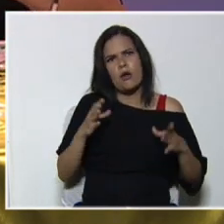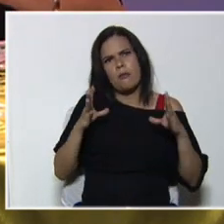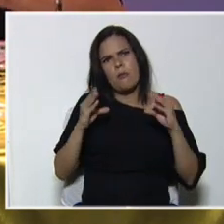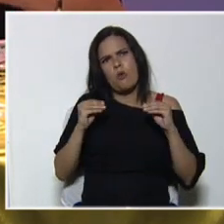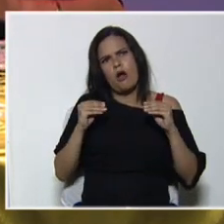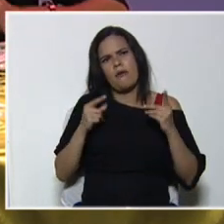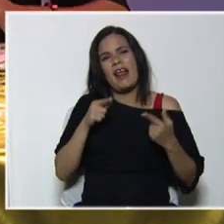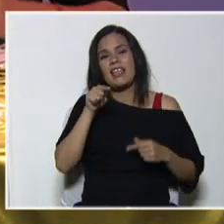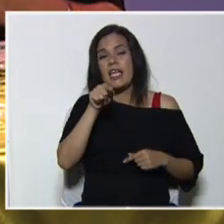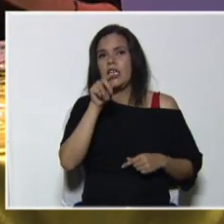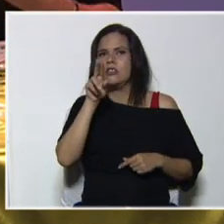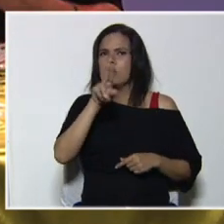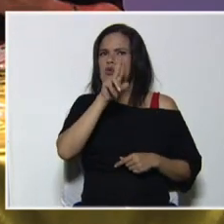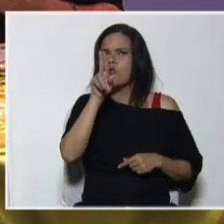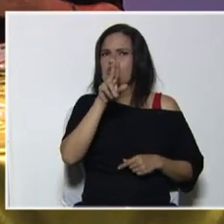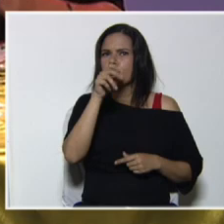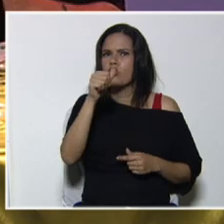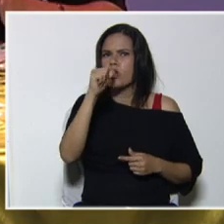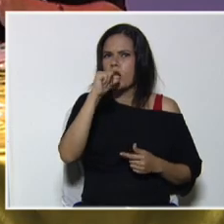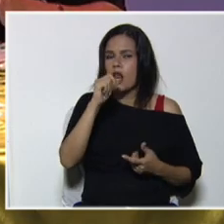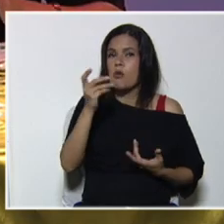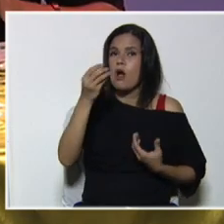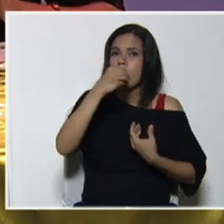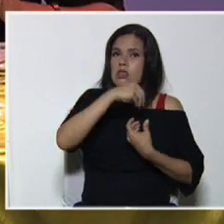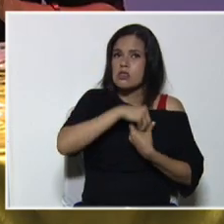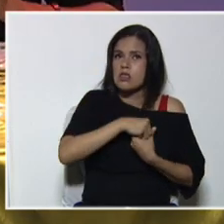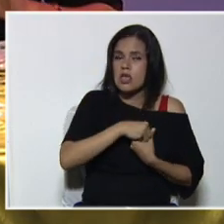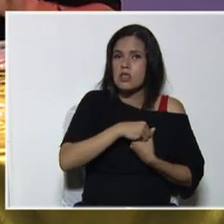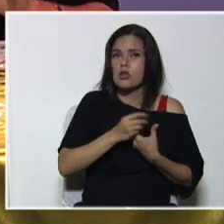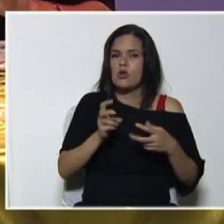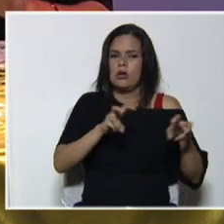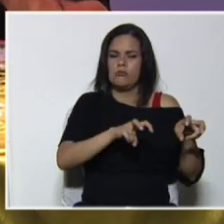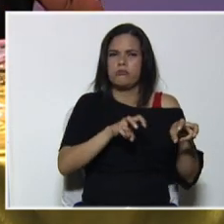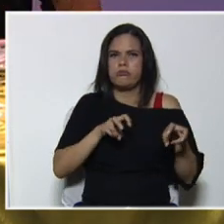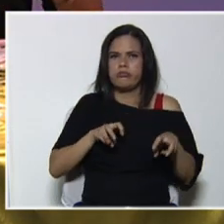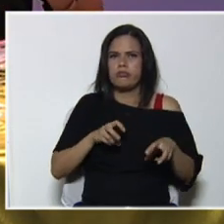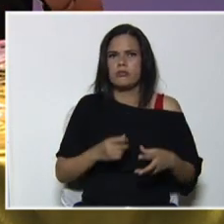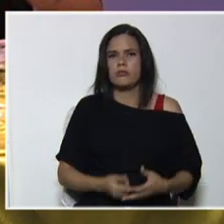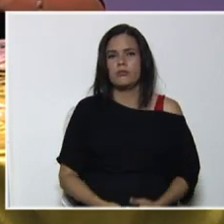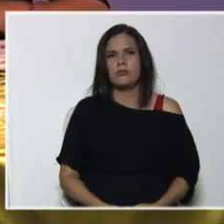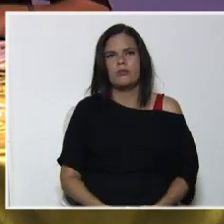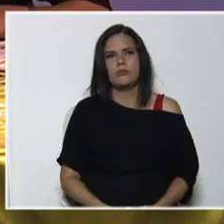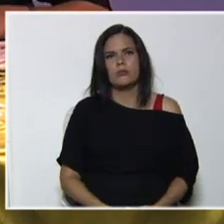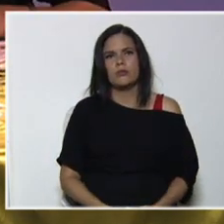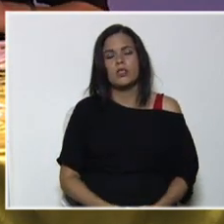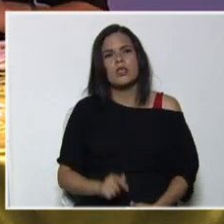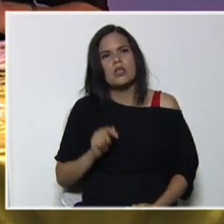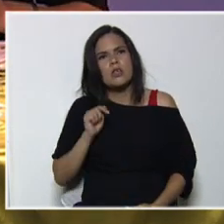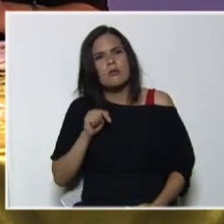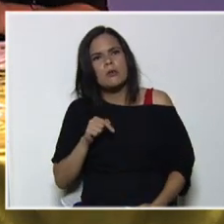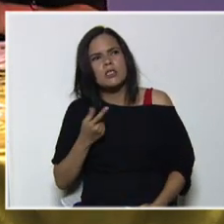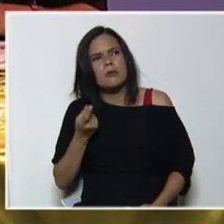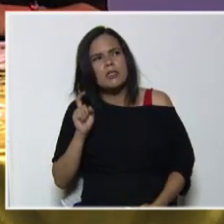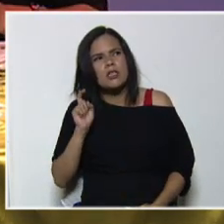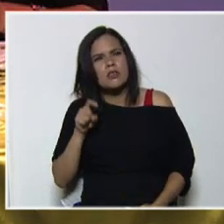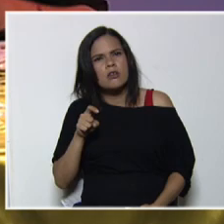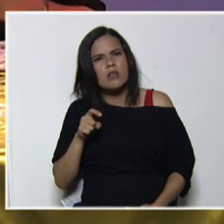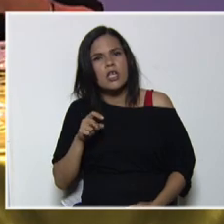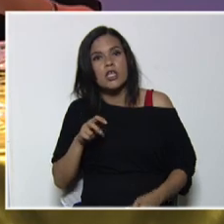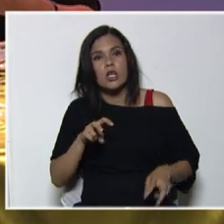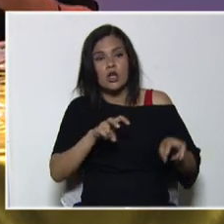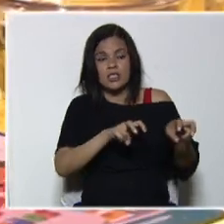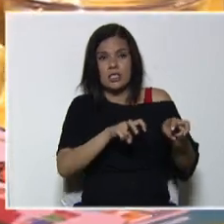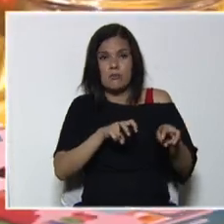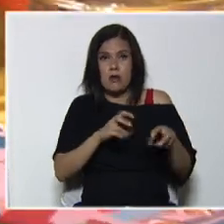de ese uso del agua dentro de la agroecología y en el caso precisamente de nuestro conuco